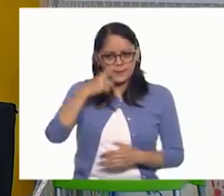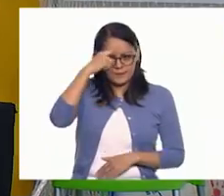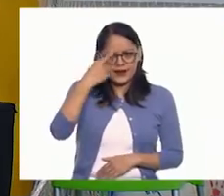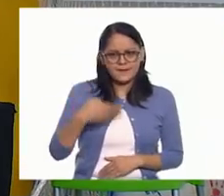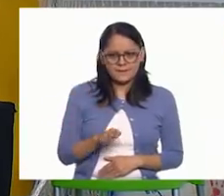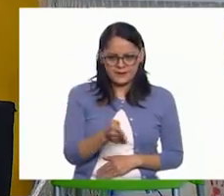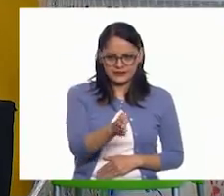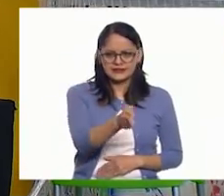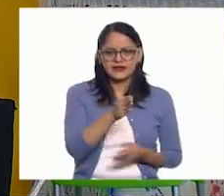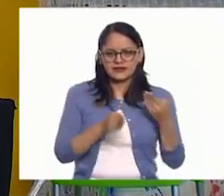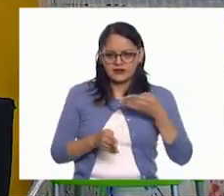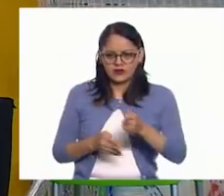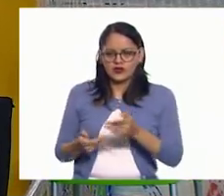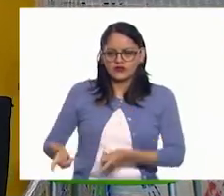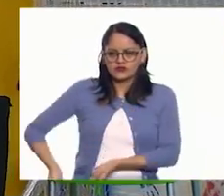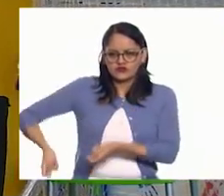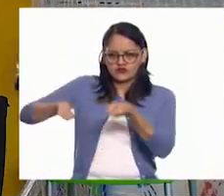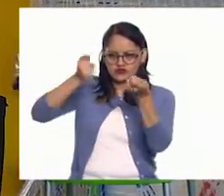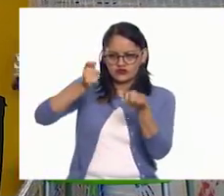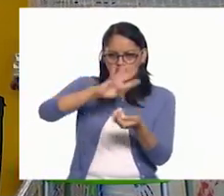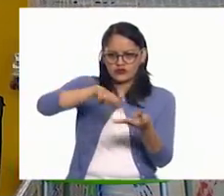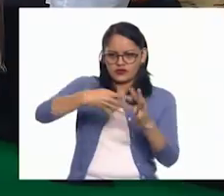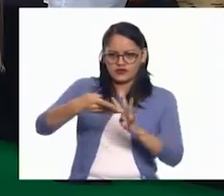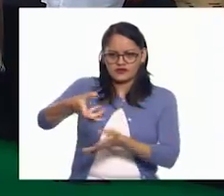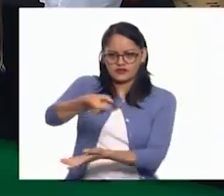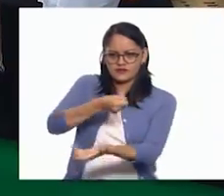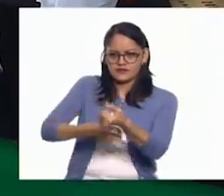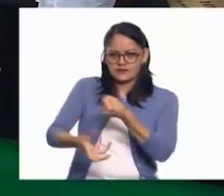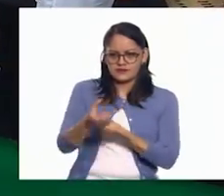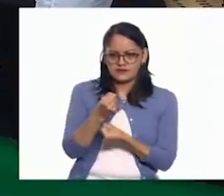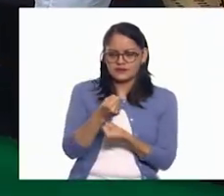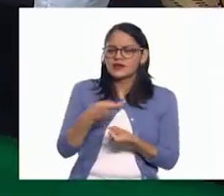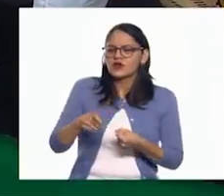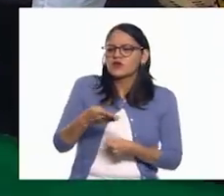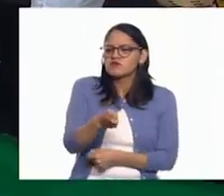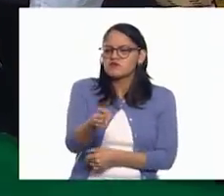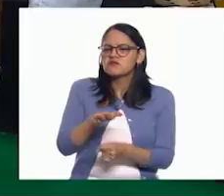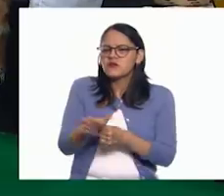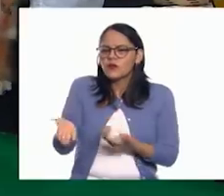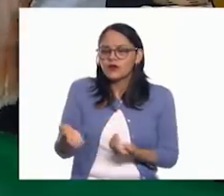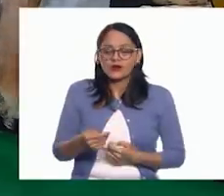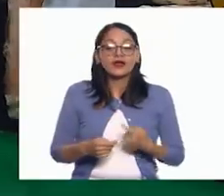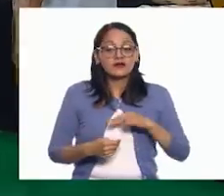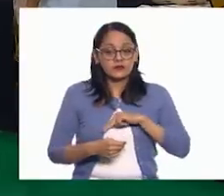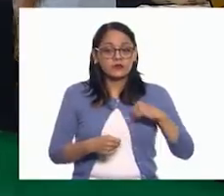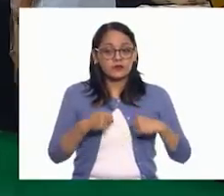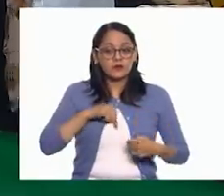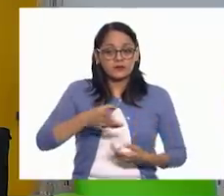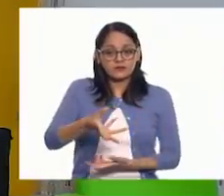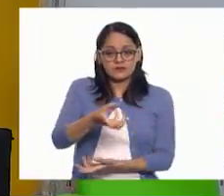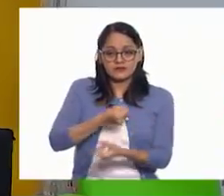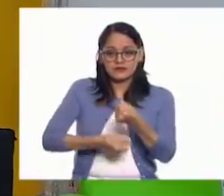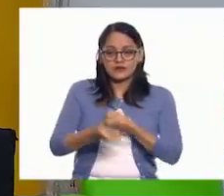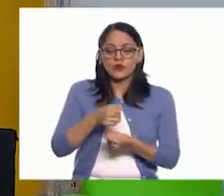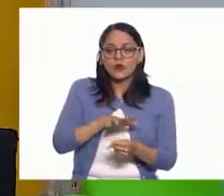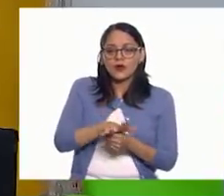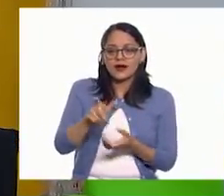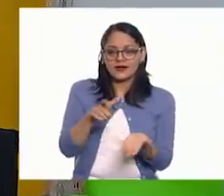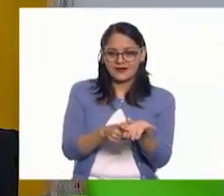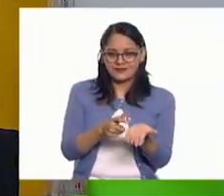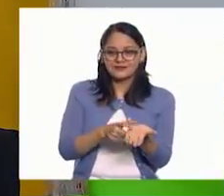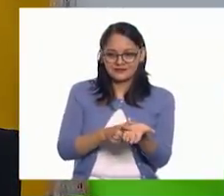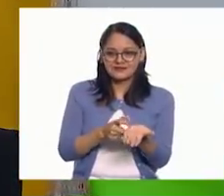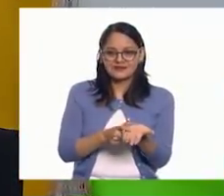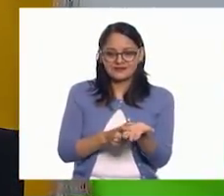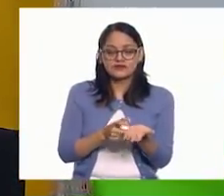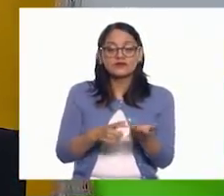sé qué tipo de especie puedan pescar con este tipo de red. Bueno, pues con esto podemos pescar unos camaroncitos. Oh. Aunque de repente